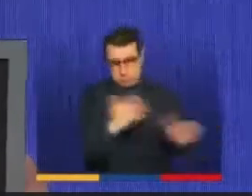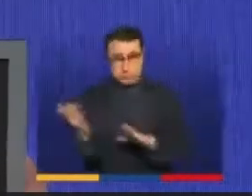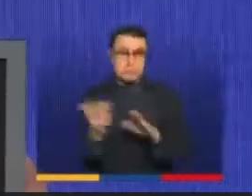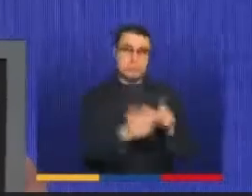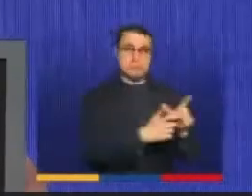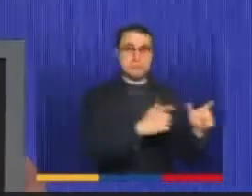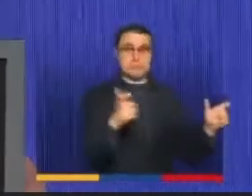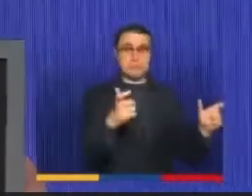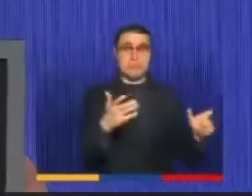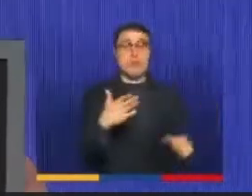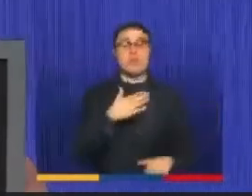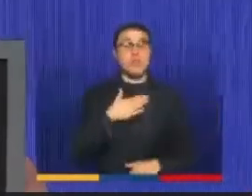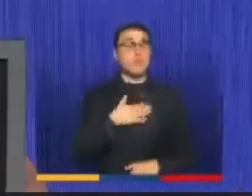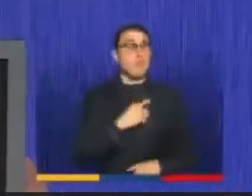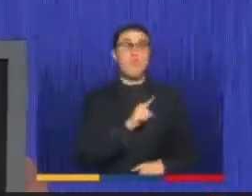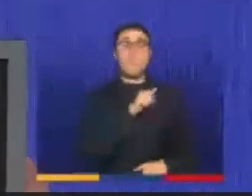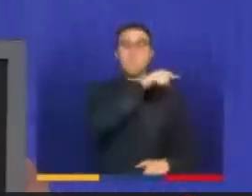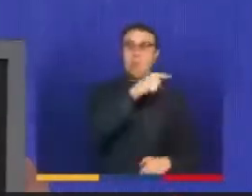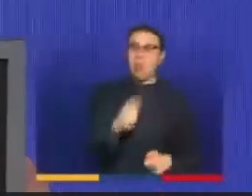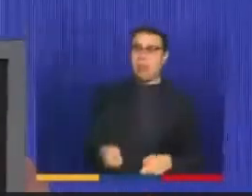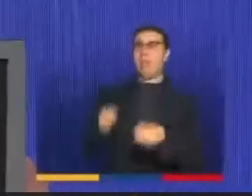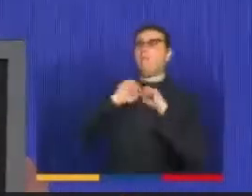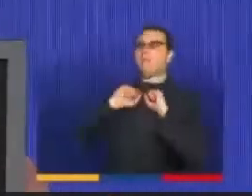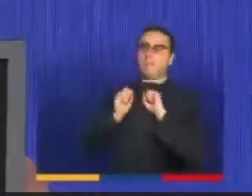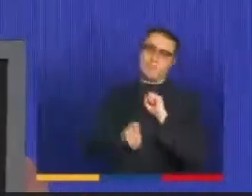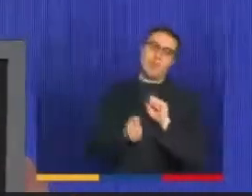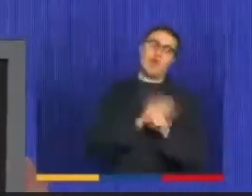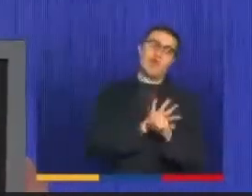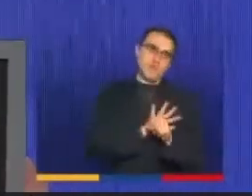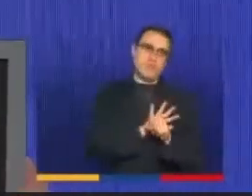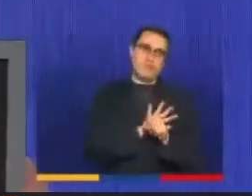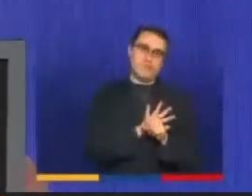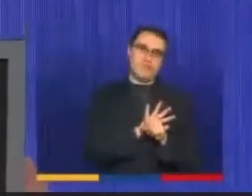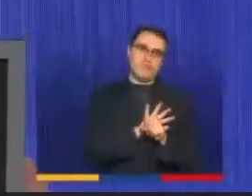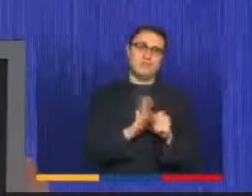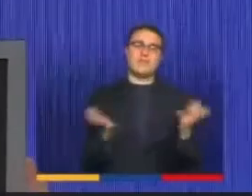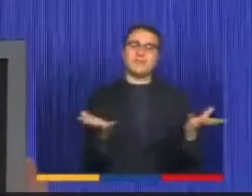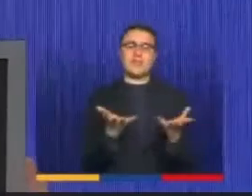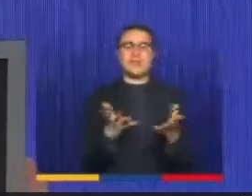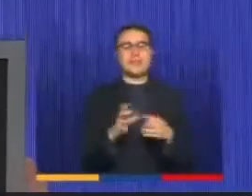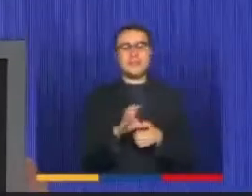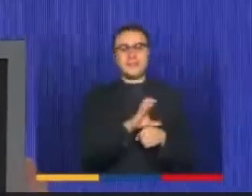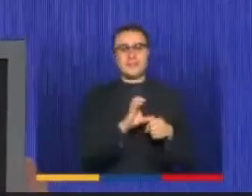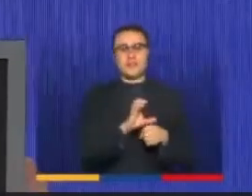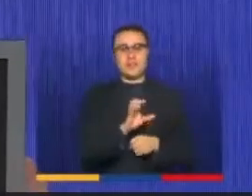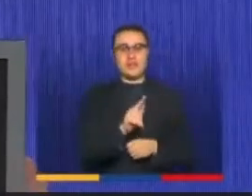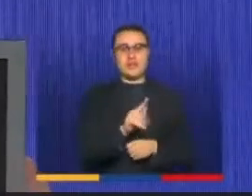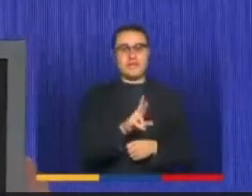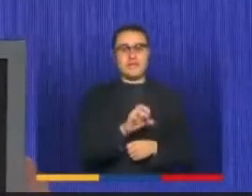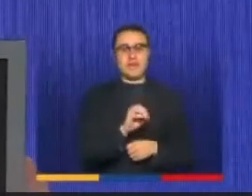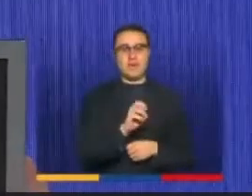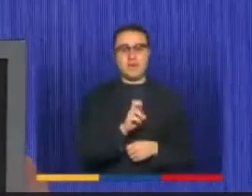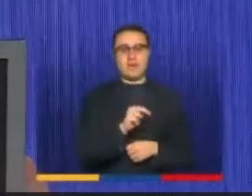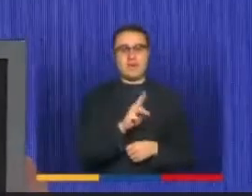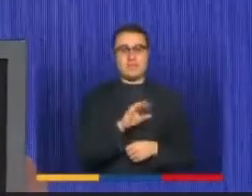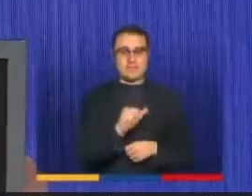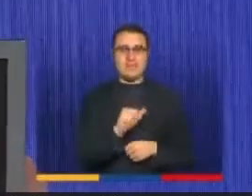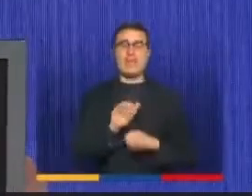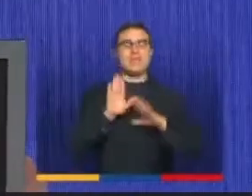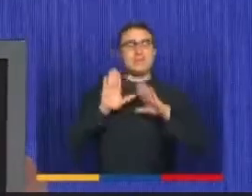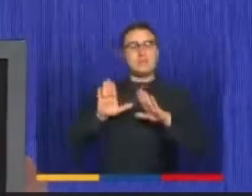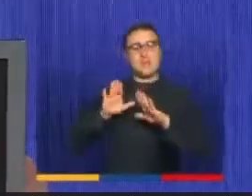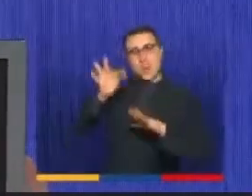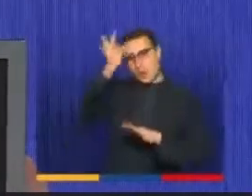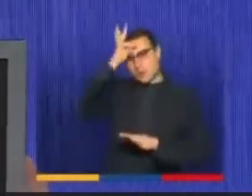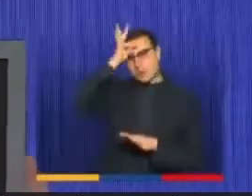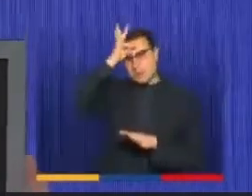Y a mí me cogió allá. Y me cogió en Florencia, en el hospital del suegro de Dante, que